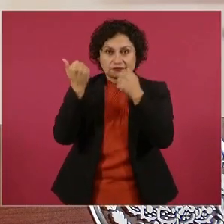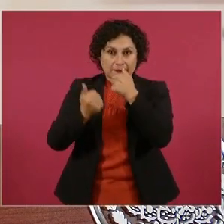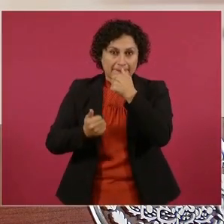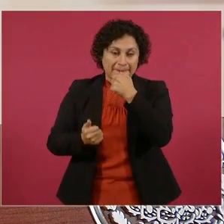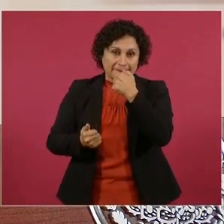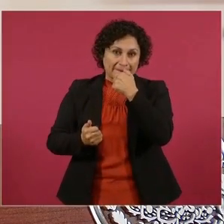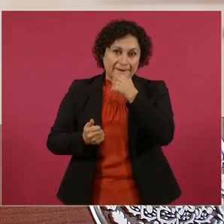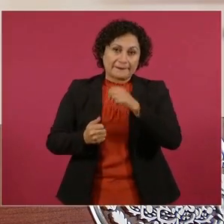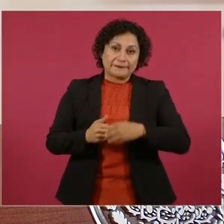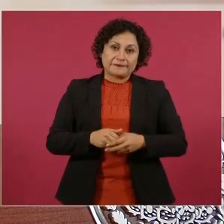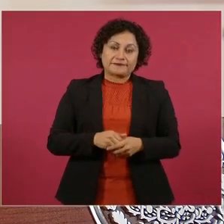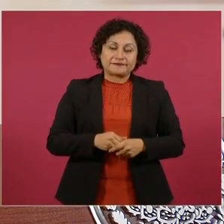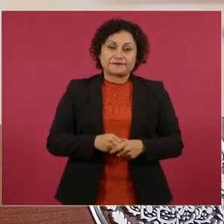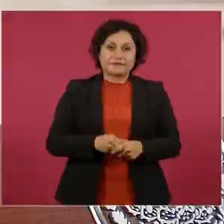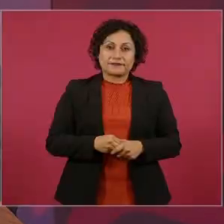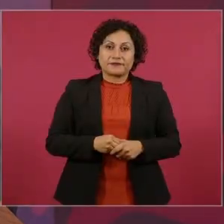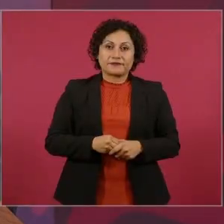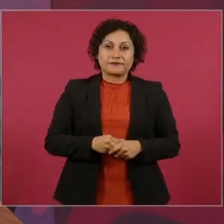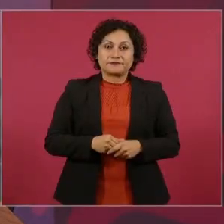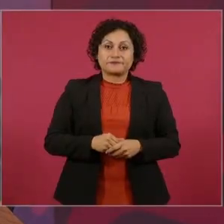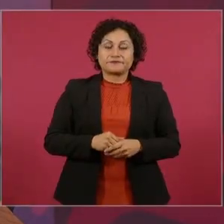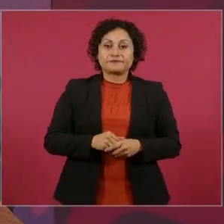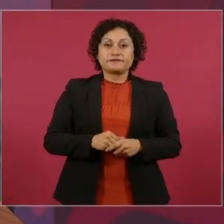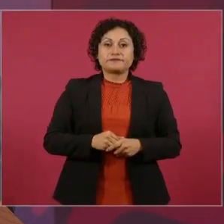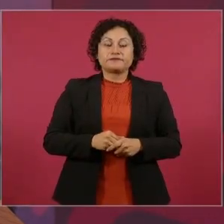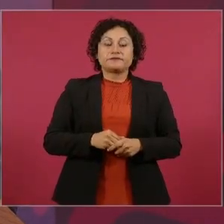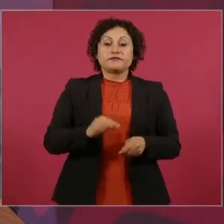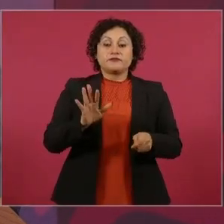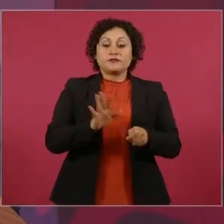porque ya nos